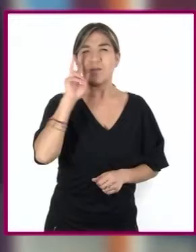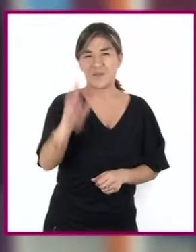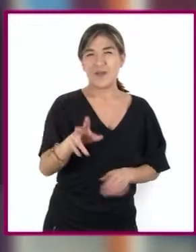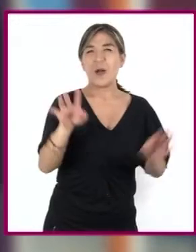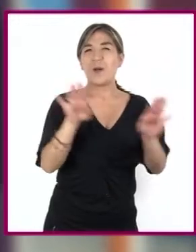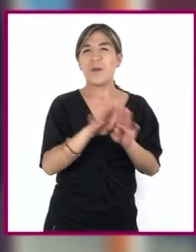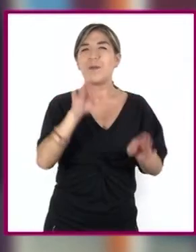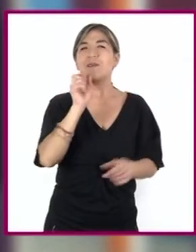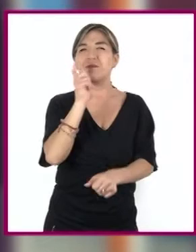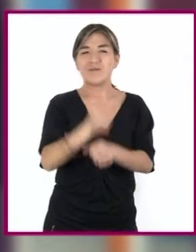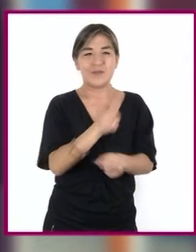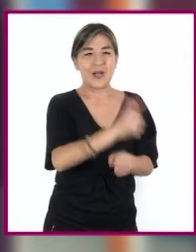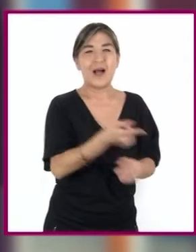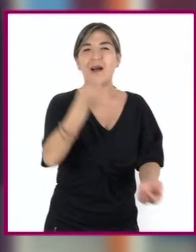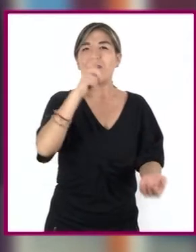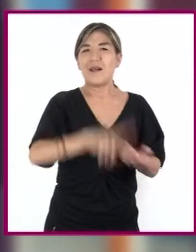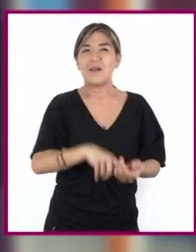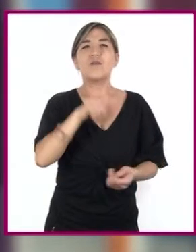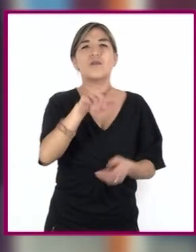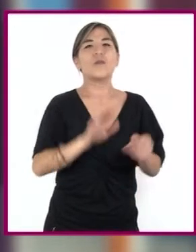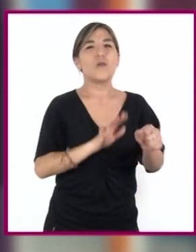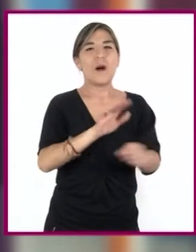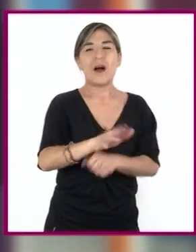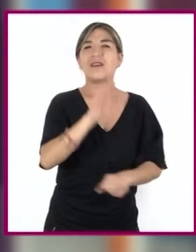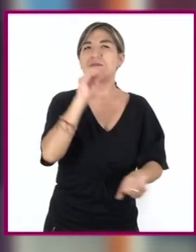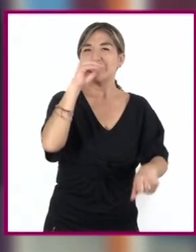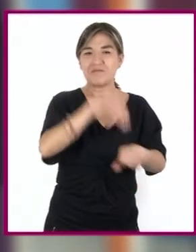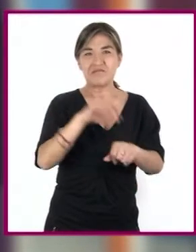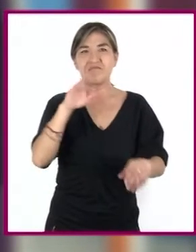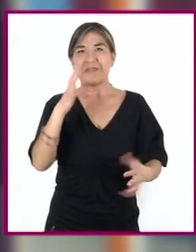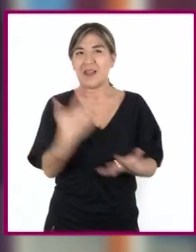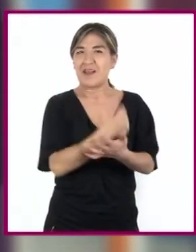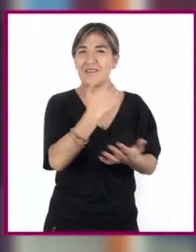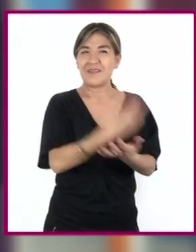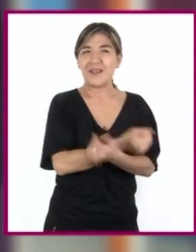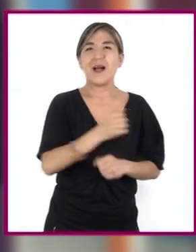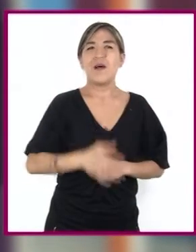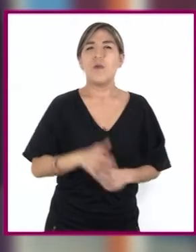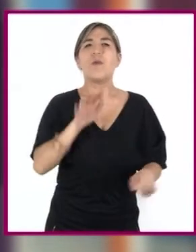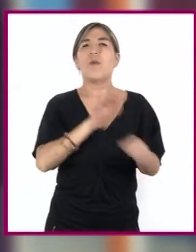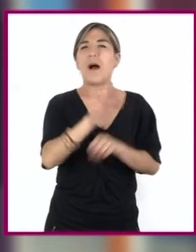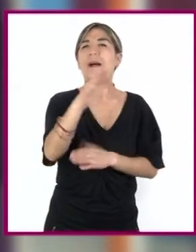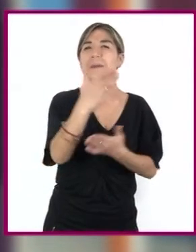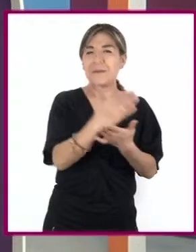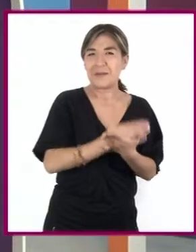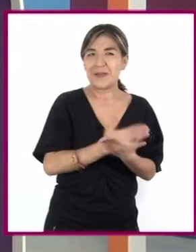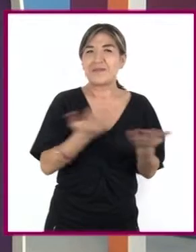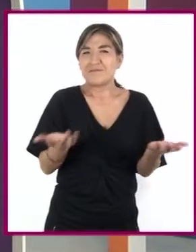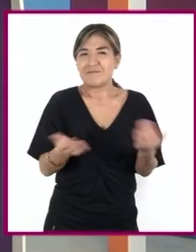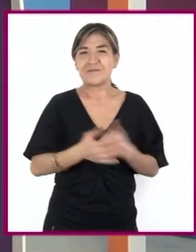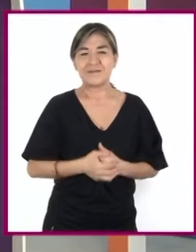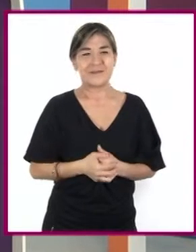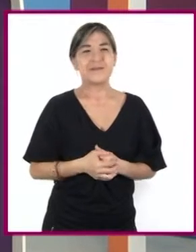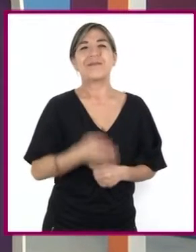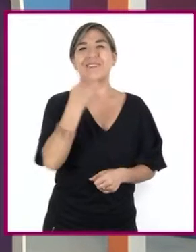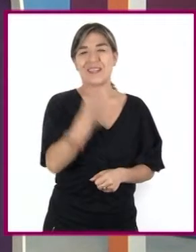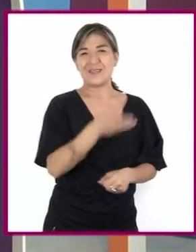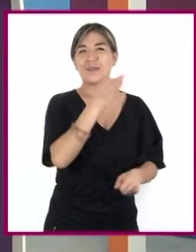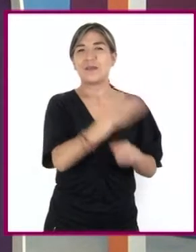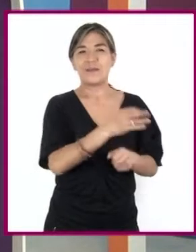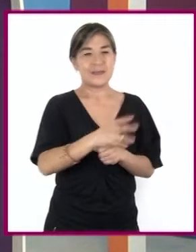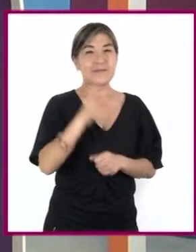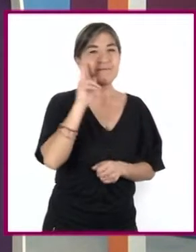identificar qué naciones tenían más posesiones? ¿Cuáles tenían menos? Este aspecto